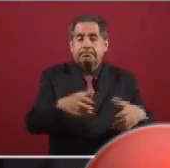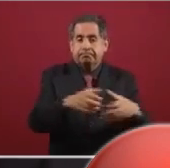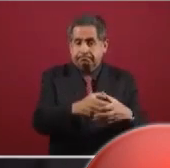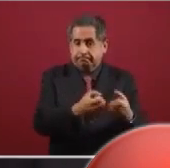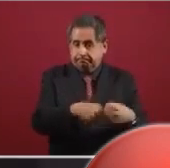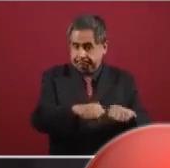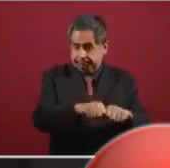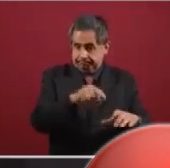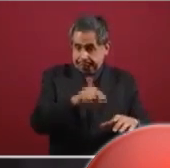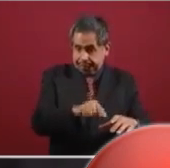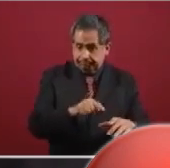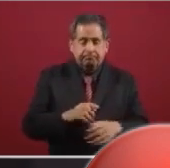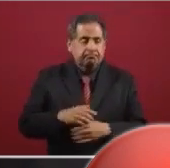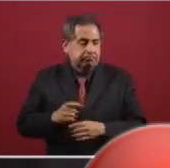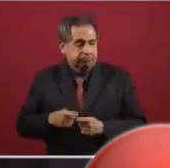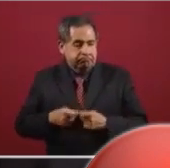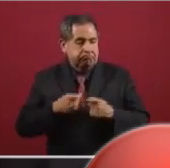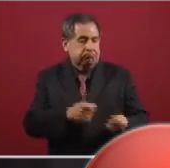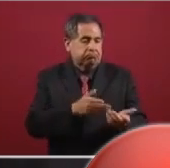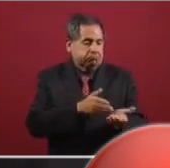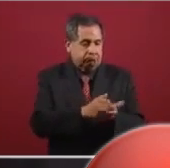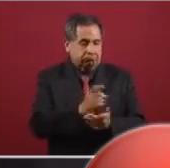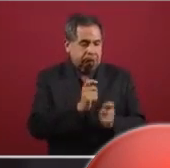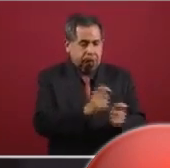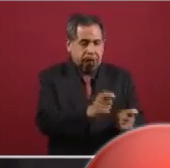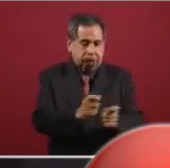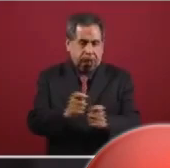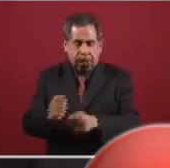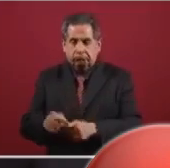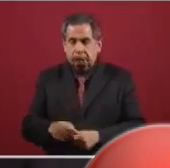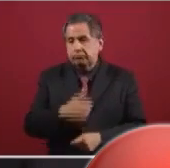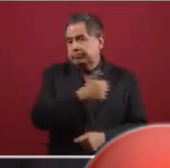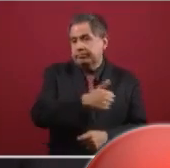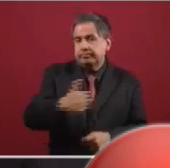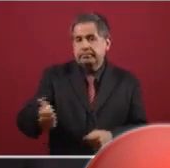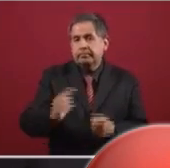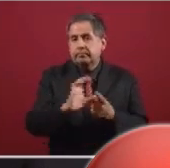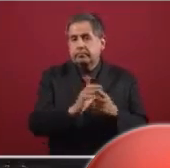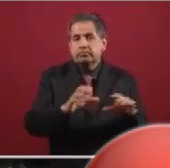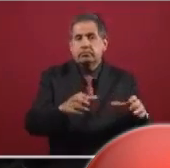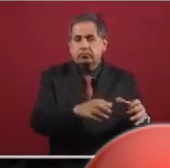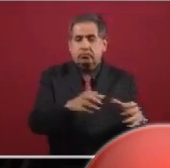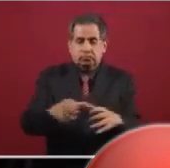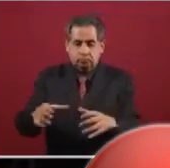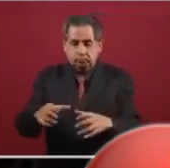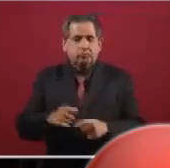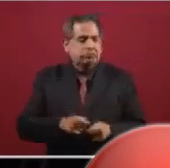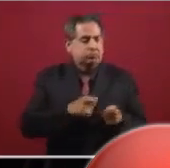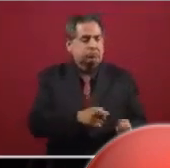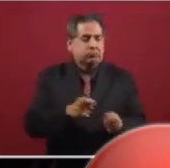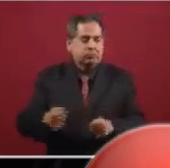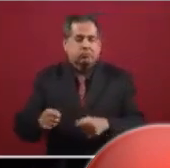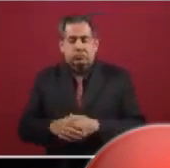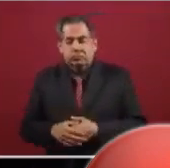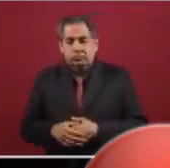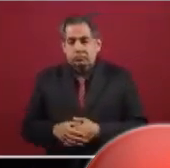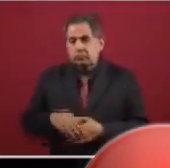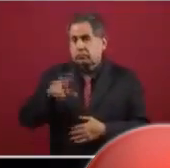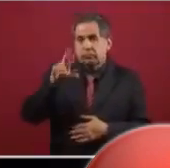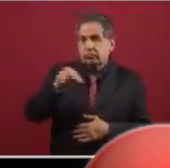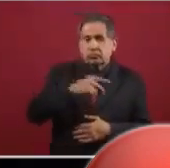que se están ya integrando, comités en cada escuela, para que en vez de pasar el